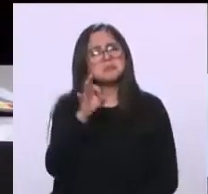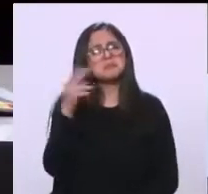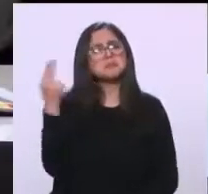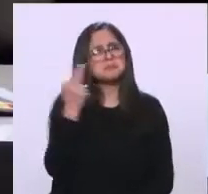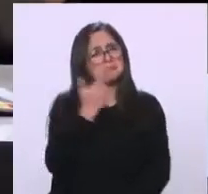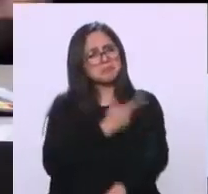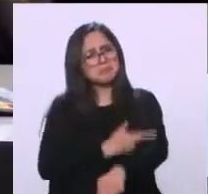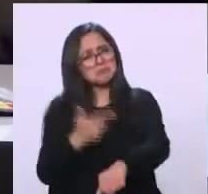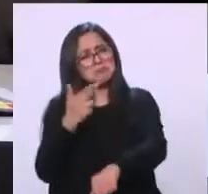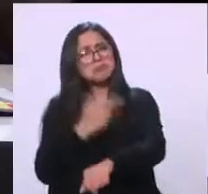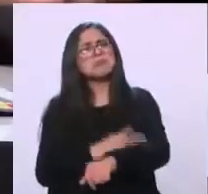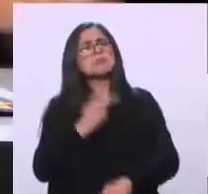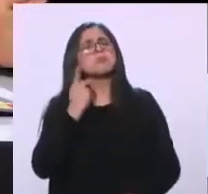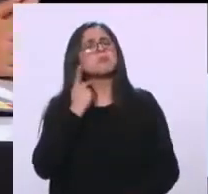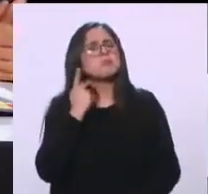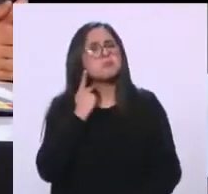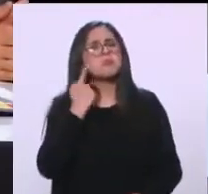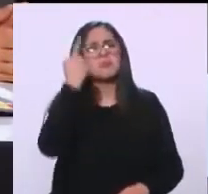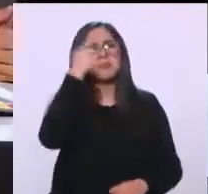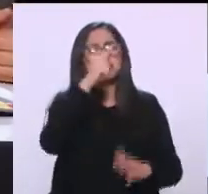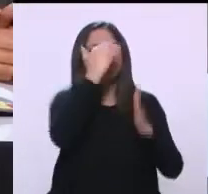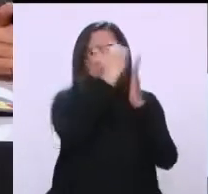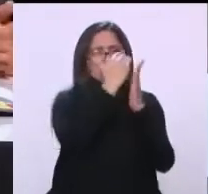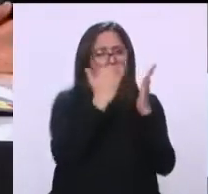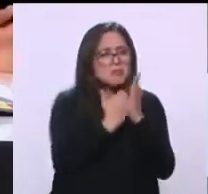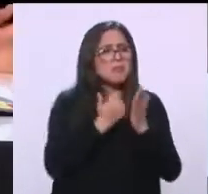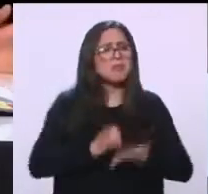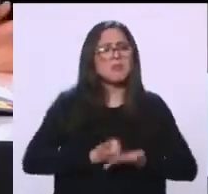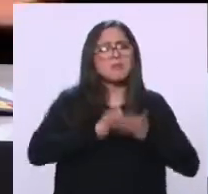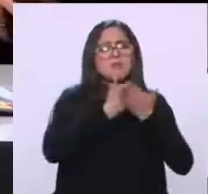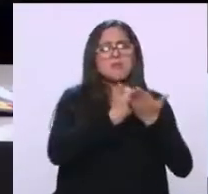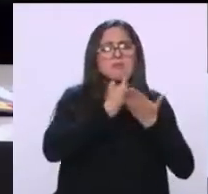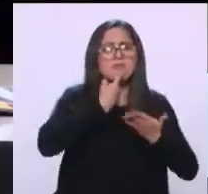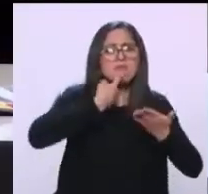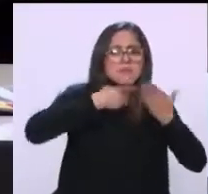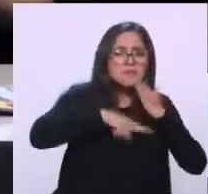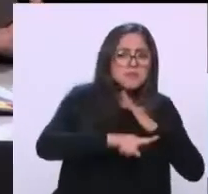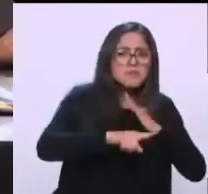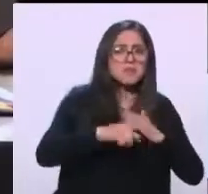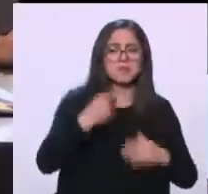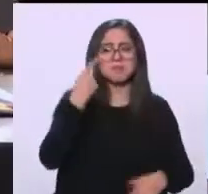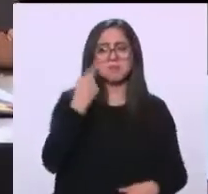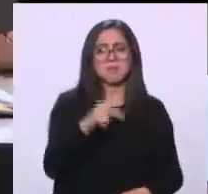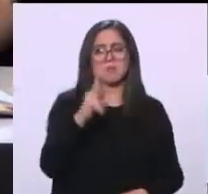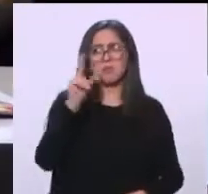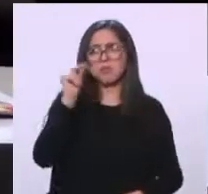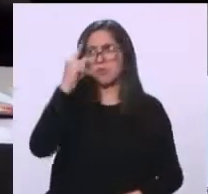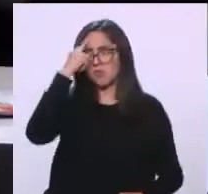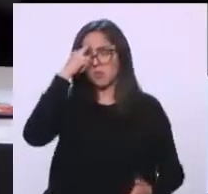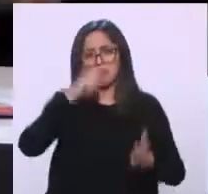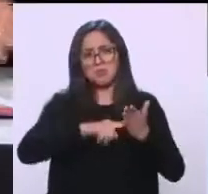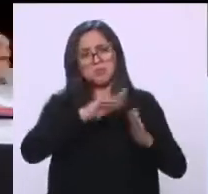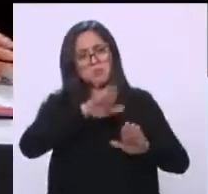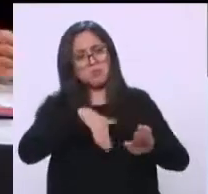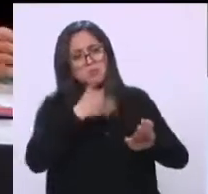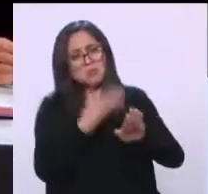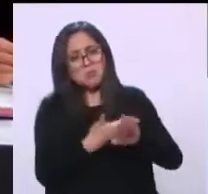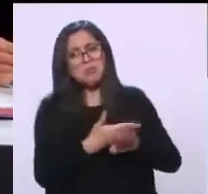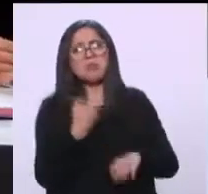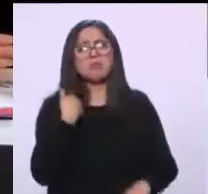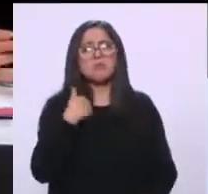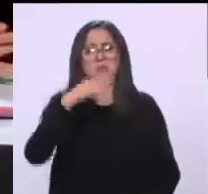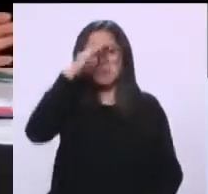la agenda y acompañar estas demandas, pero no creo que esté en contra de eso. Creo que es parte de lo que está tratando de